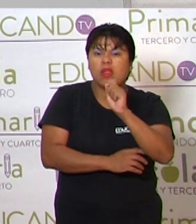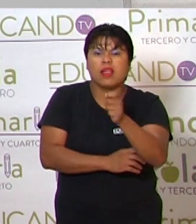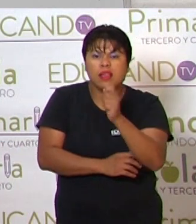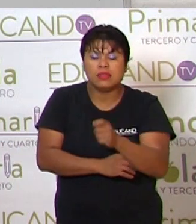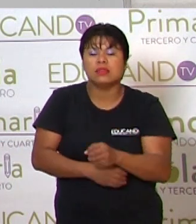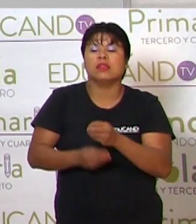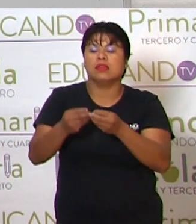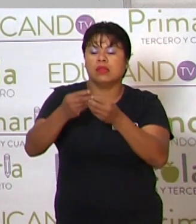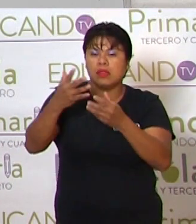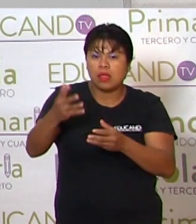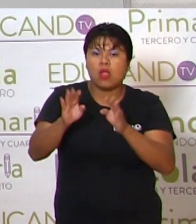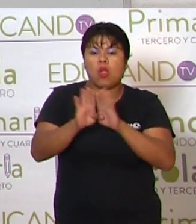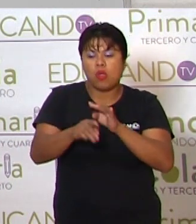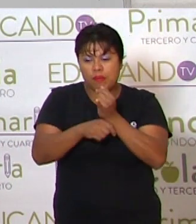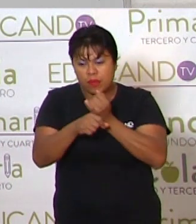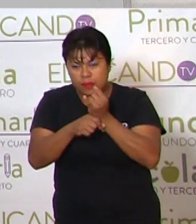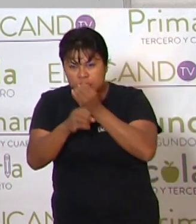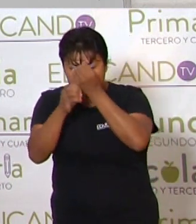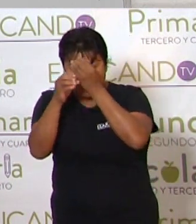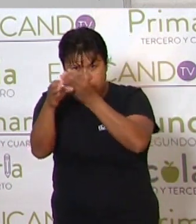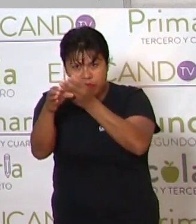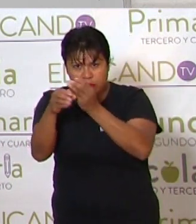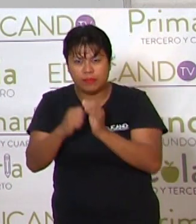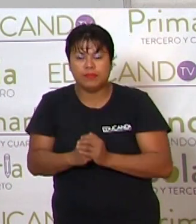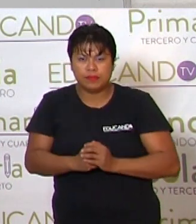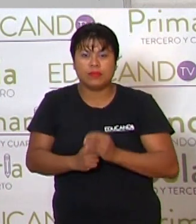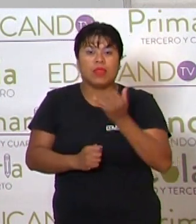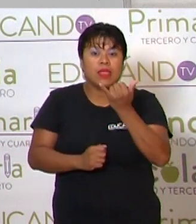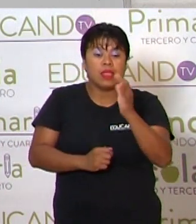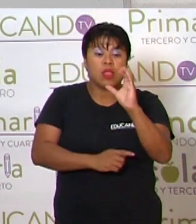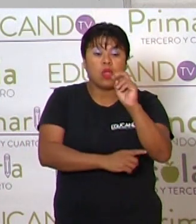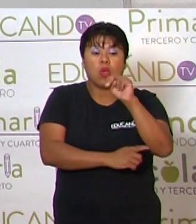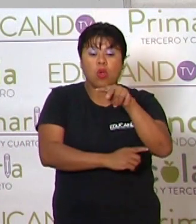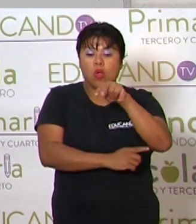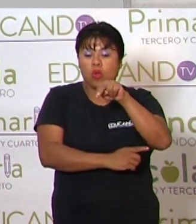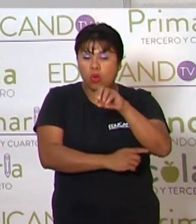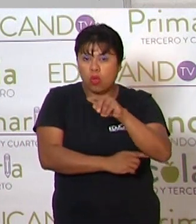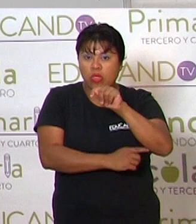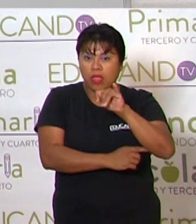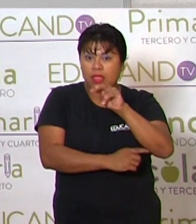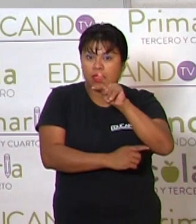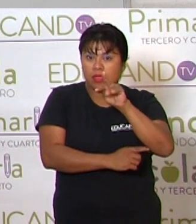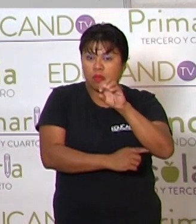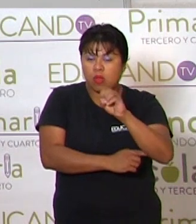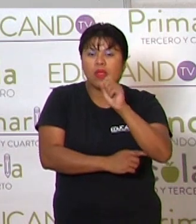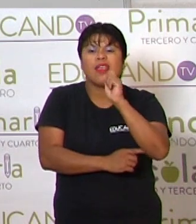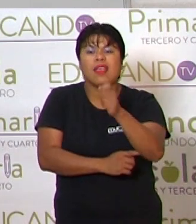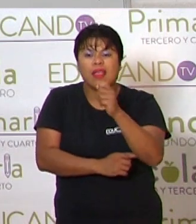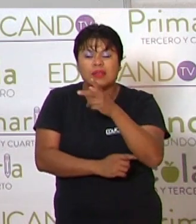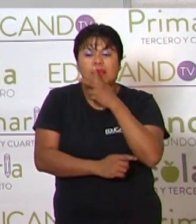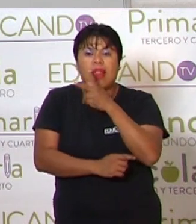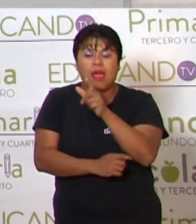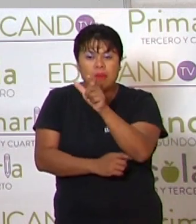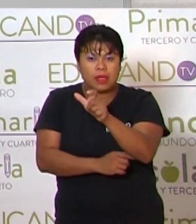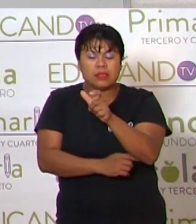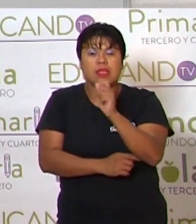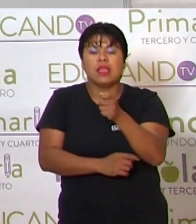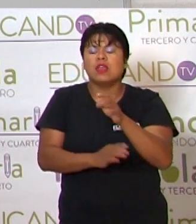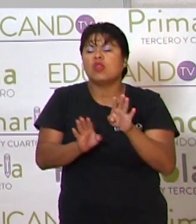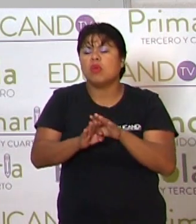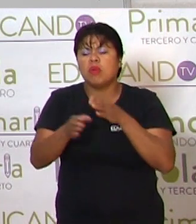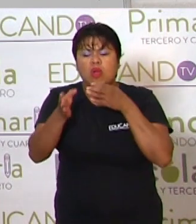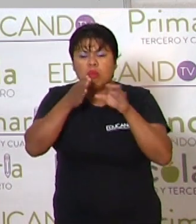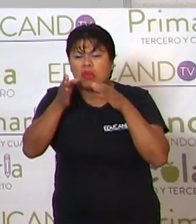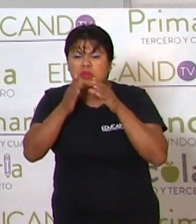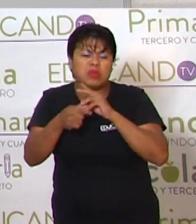o también en textos científicos, ¿bien? Y connotativos son aquellos que vas a encontrar en una